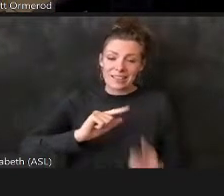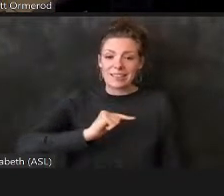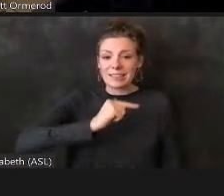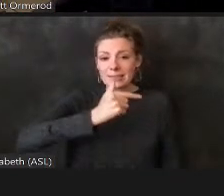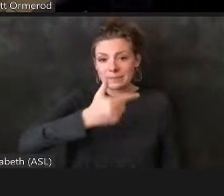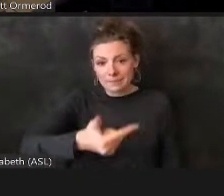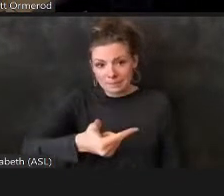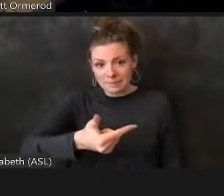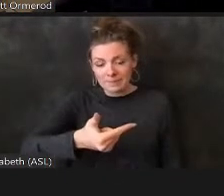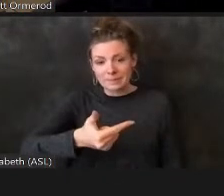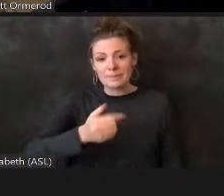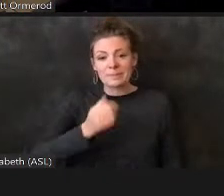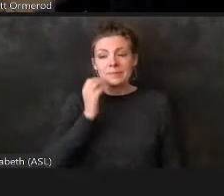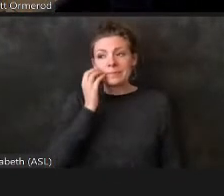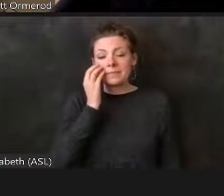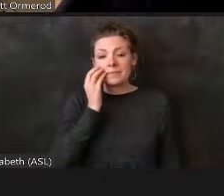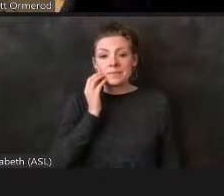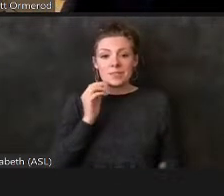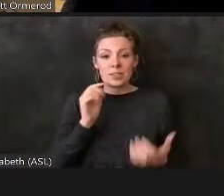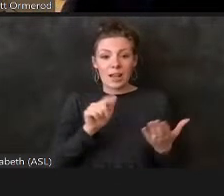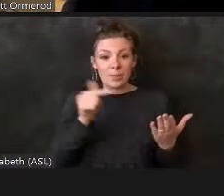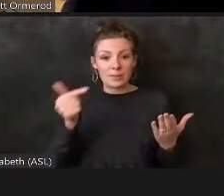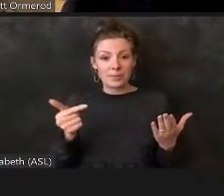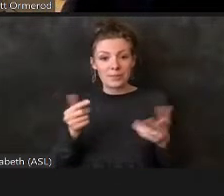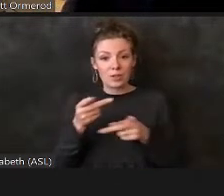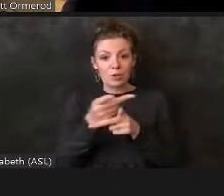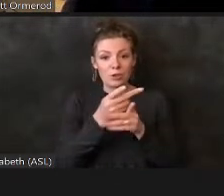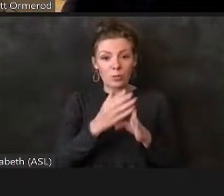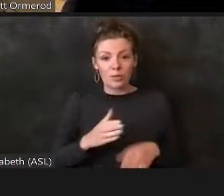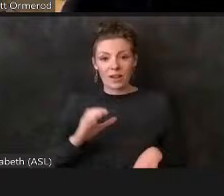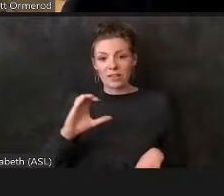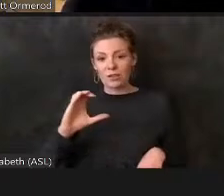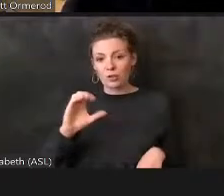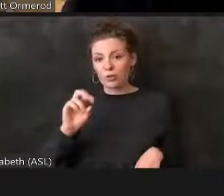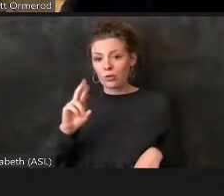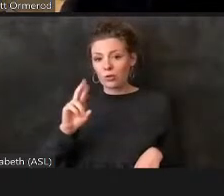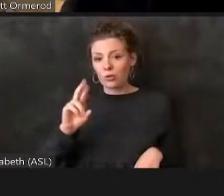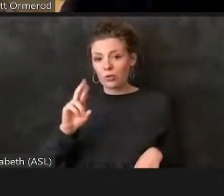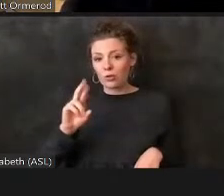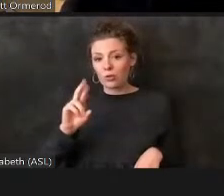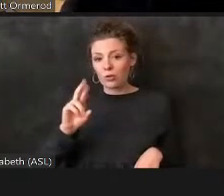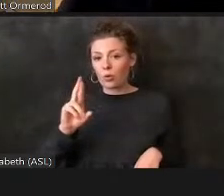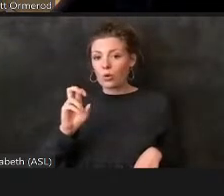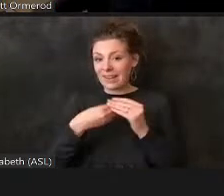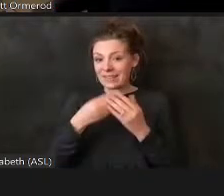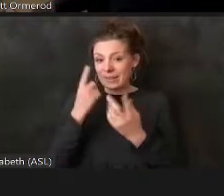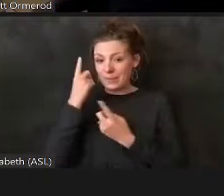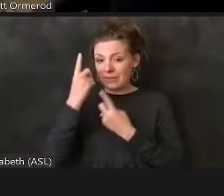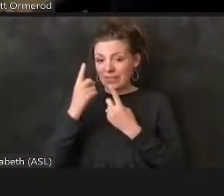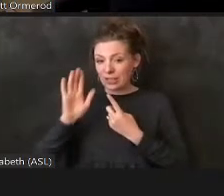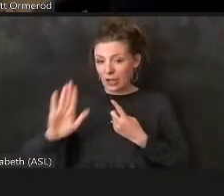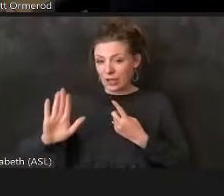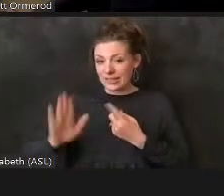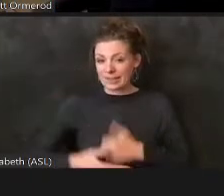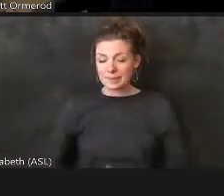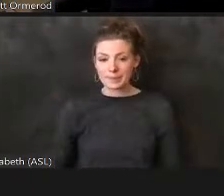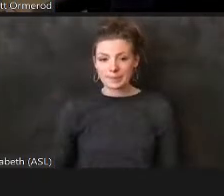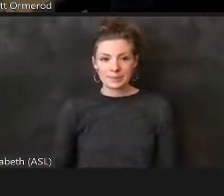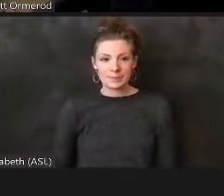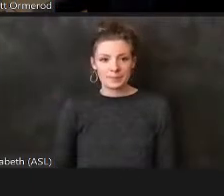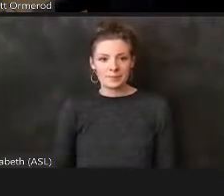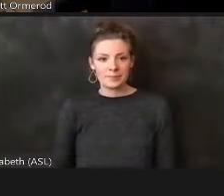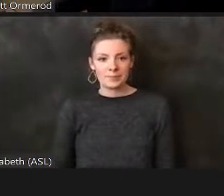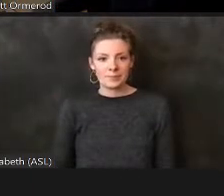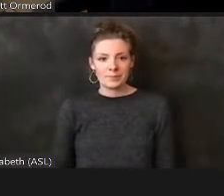hasta que todo el mundo esté vacunado. Con eso le gustaría pasárselo al supervisor,